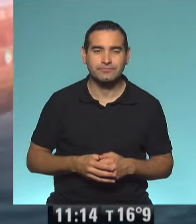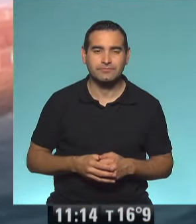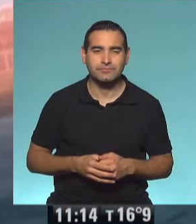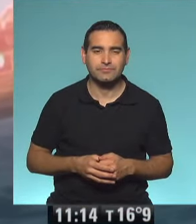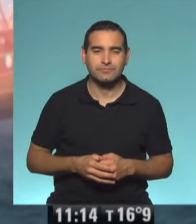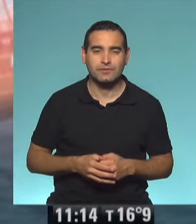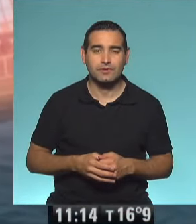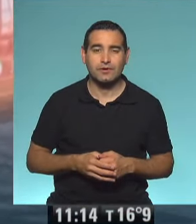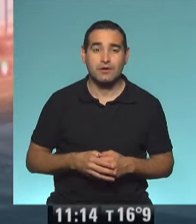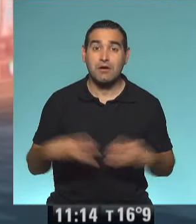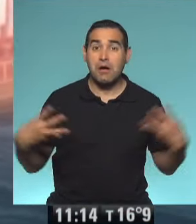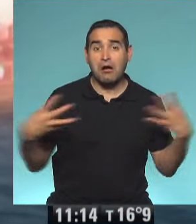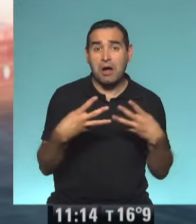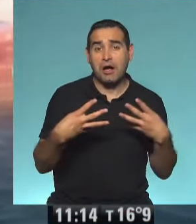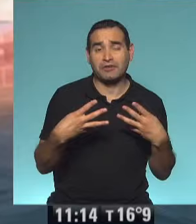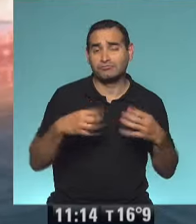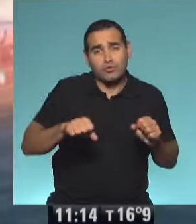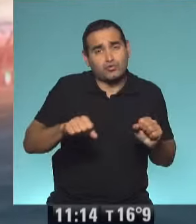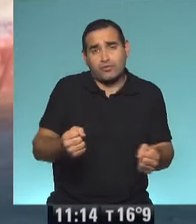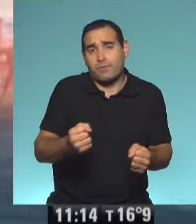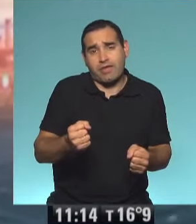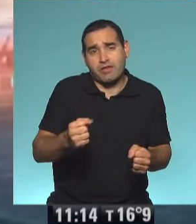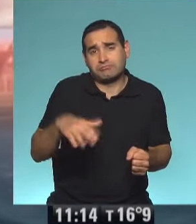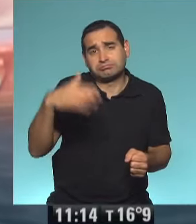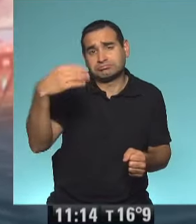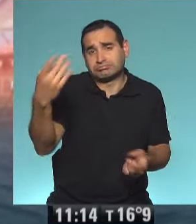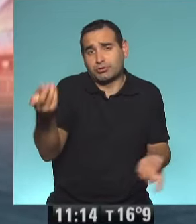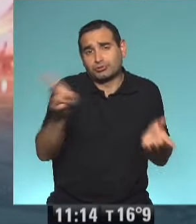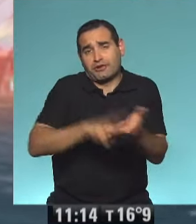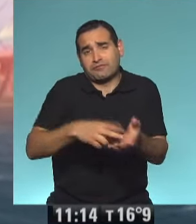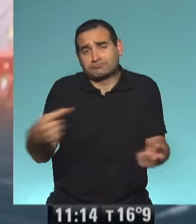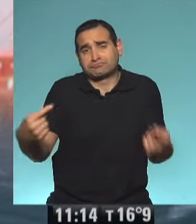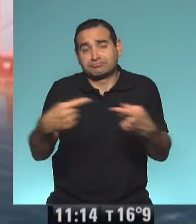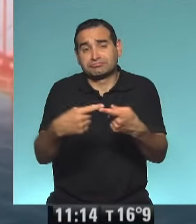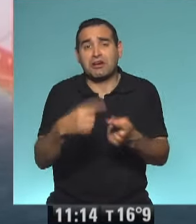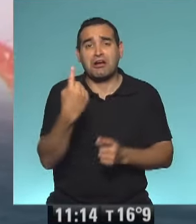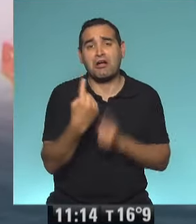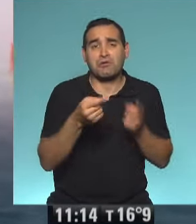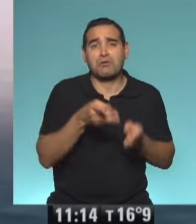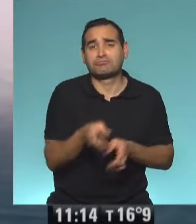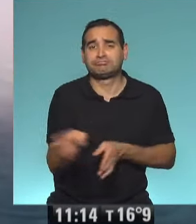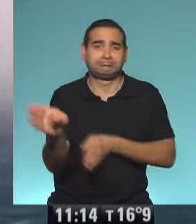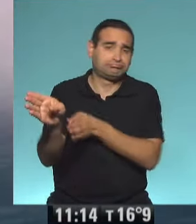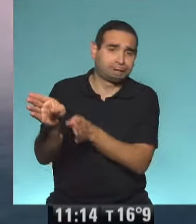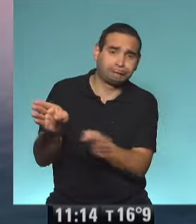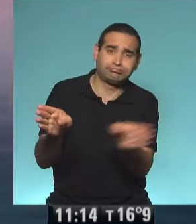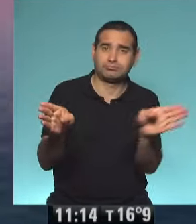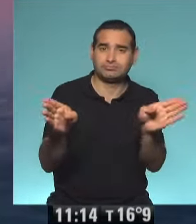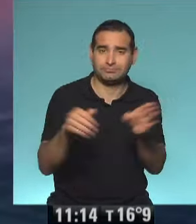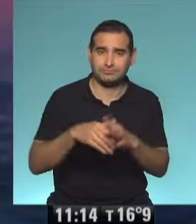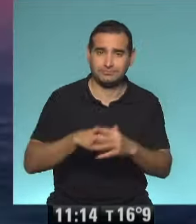El combate se suspendió hasta nueva fecha y cada uno se fue por su lado.